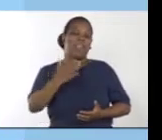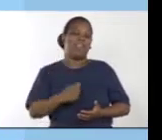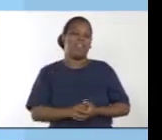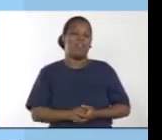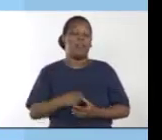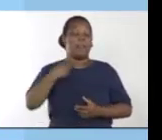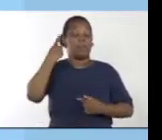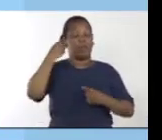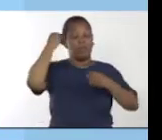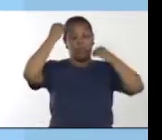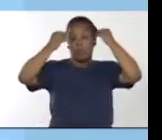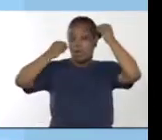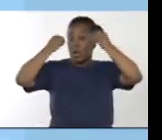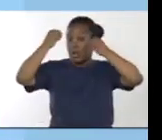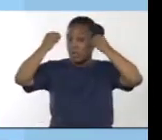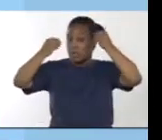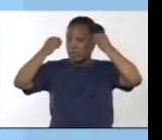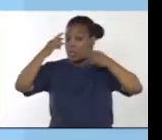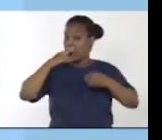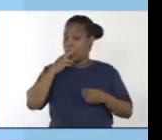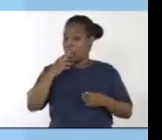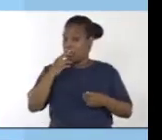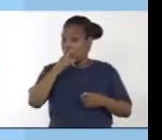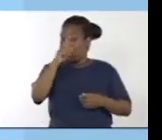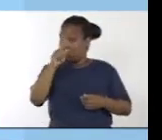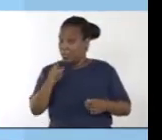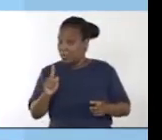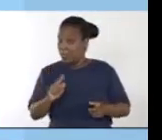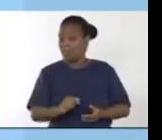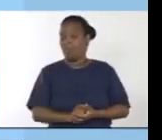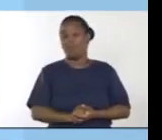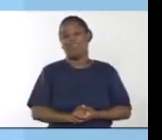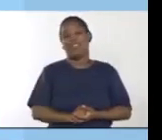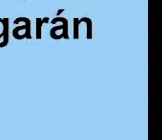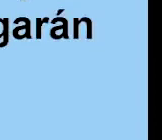Bueno, primero analicen mentalmente la respuesta a la pregunta.